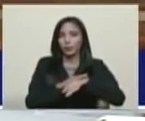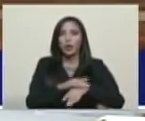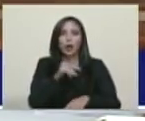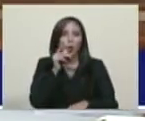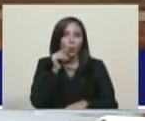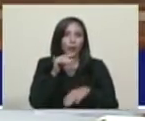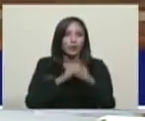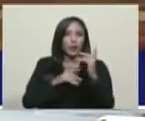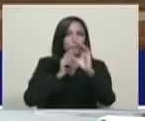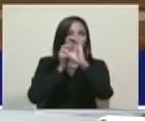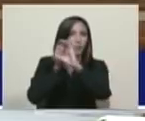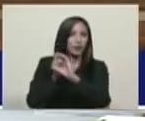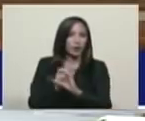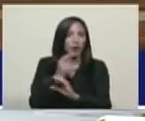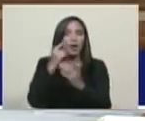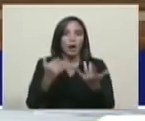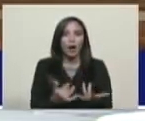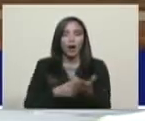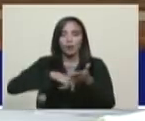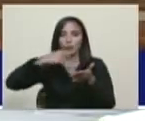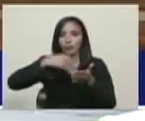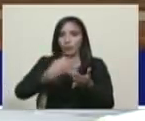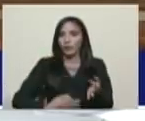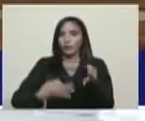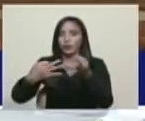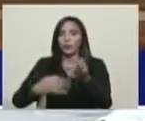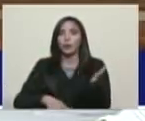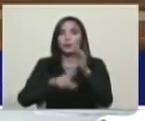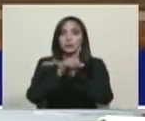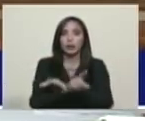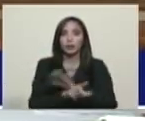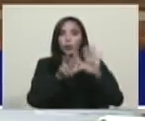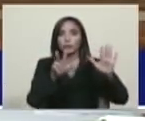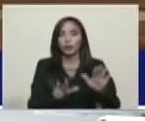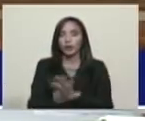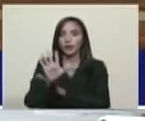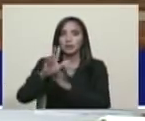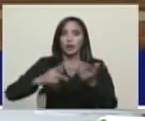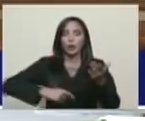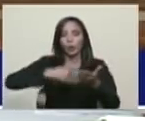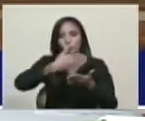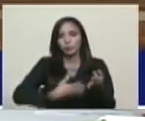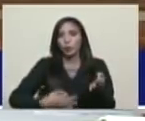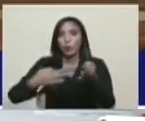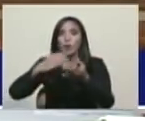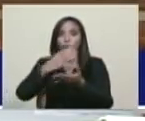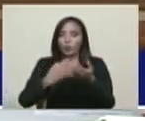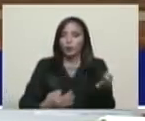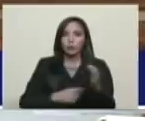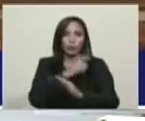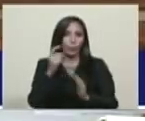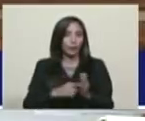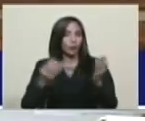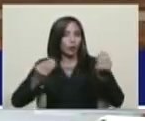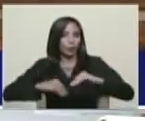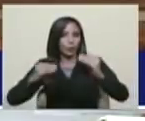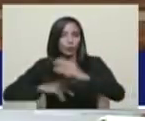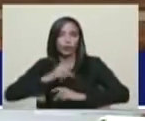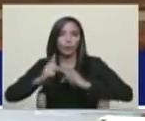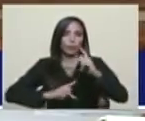Cano, proceda a la firma de 185 documentos de alianza